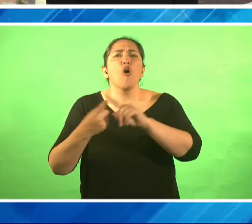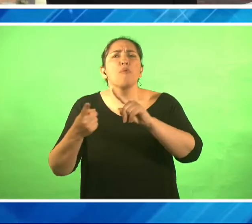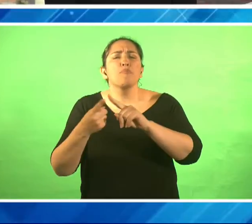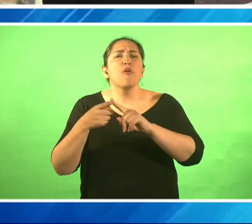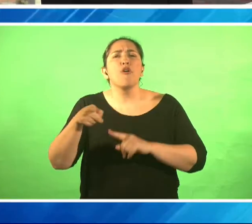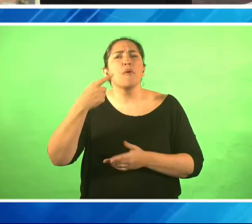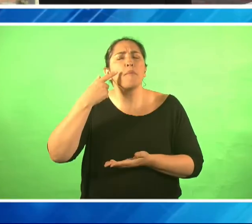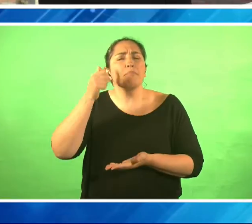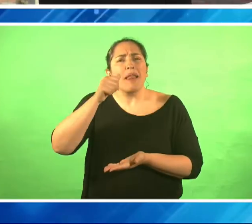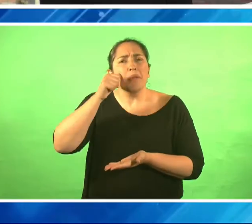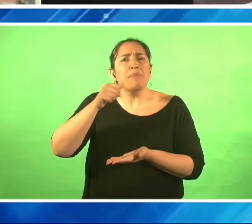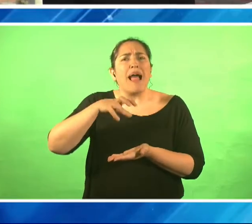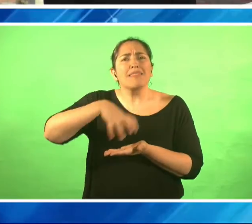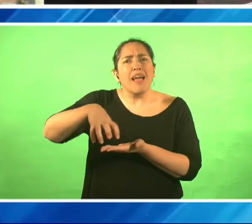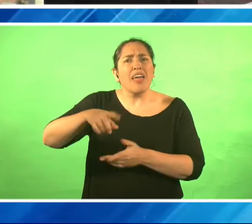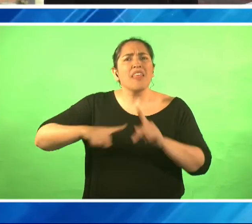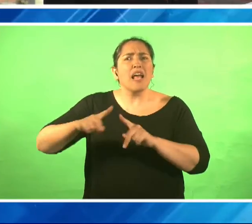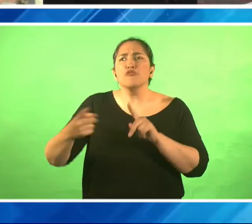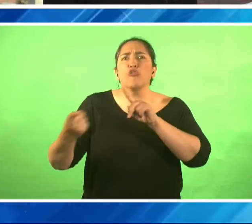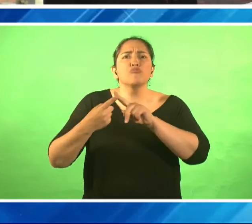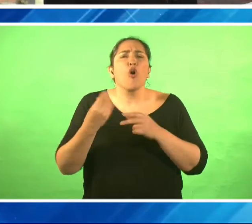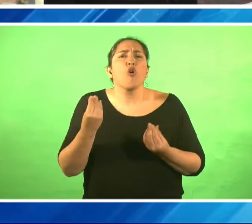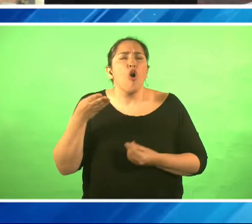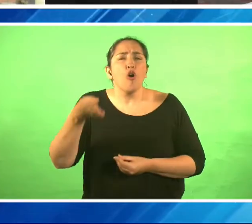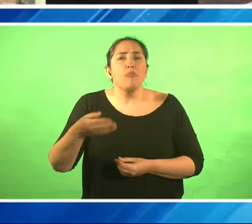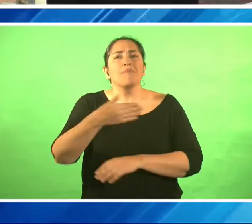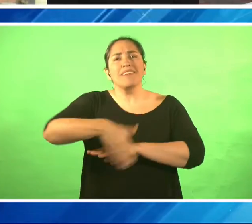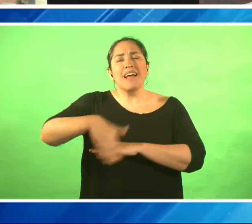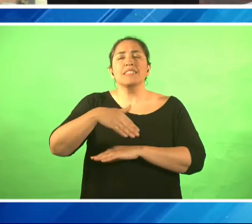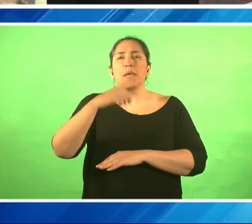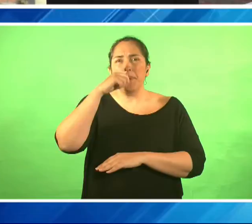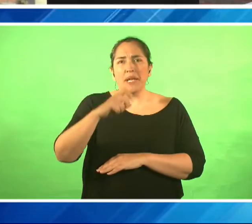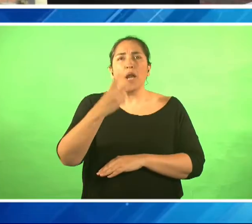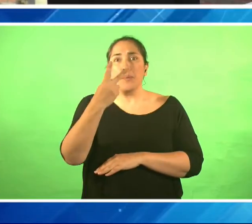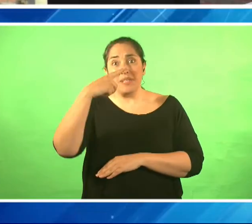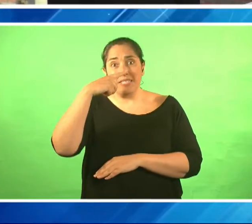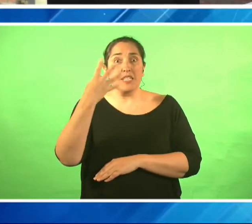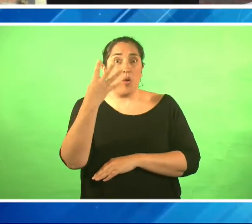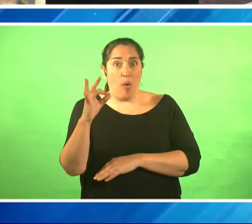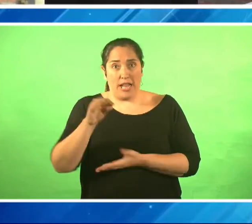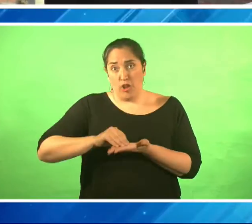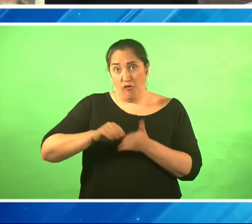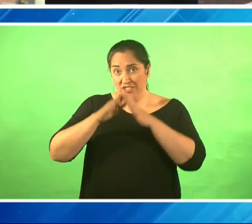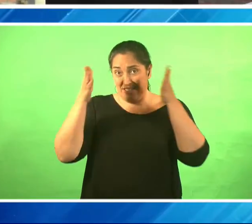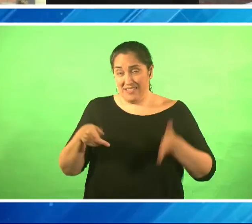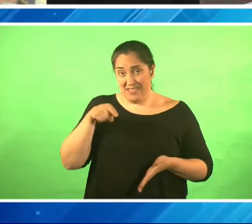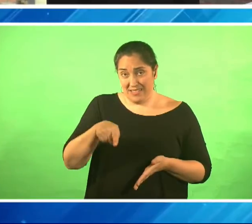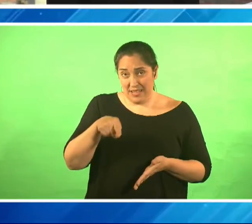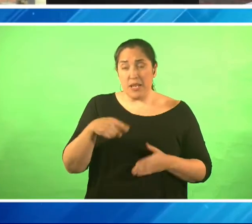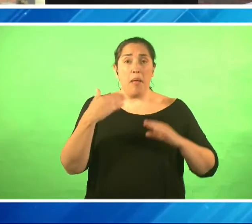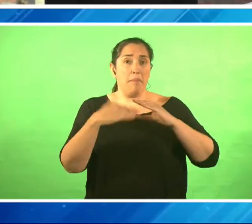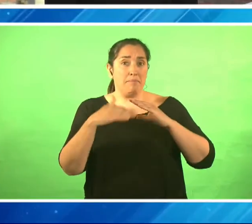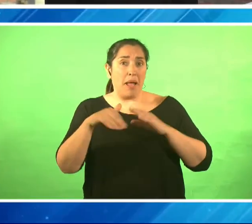Plata. Bueno, en Mar del Plata tenemos la oficina en la calle Belgrano 2740, y el mail